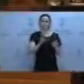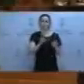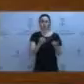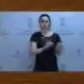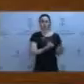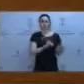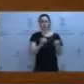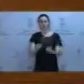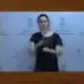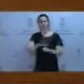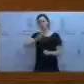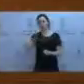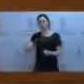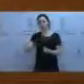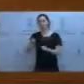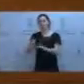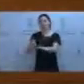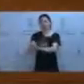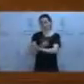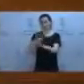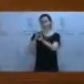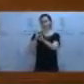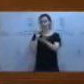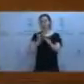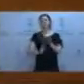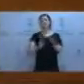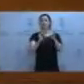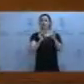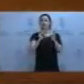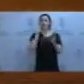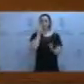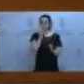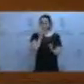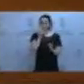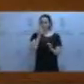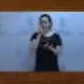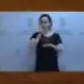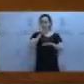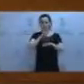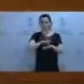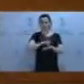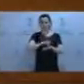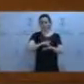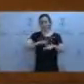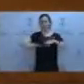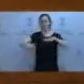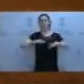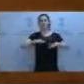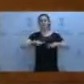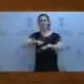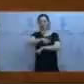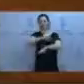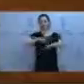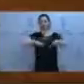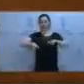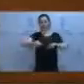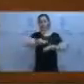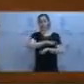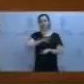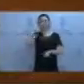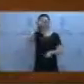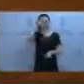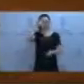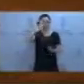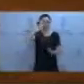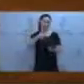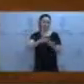transporte público, apoyando al transporte escolar especial, a la sanidad y facilitando la movilidad en la zona rural,